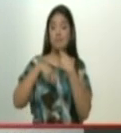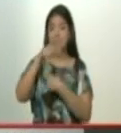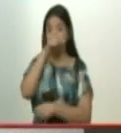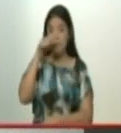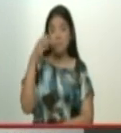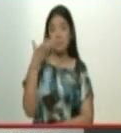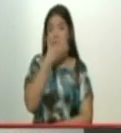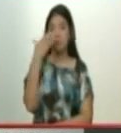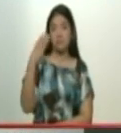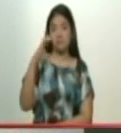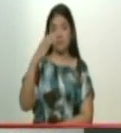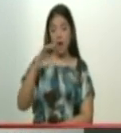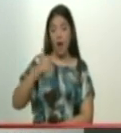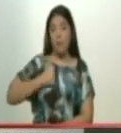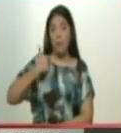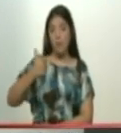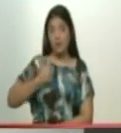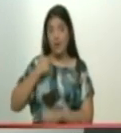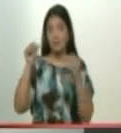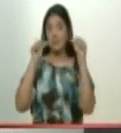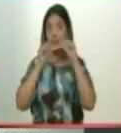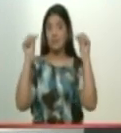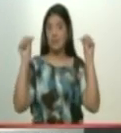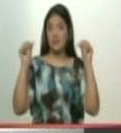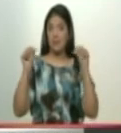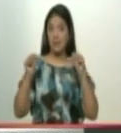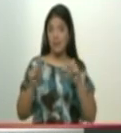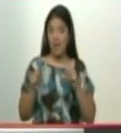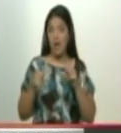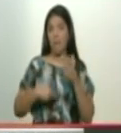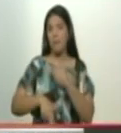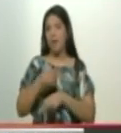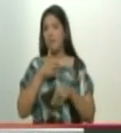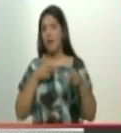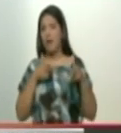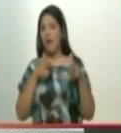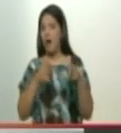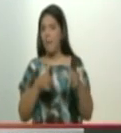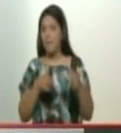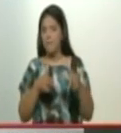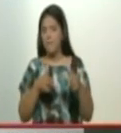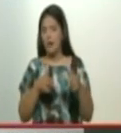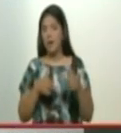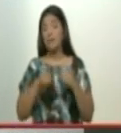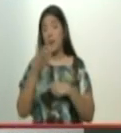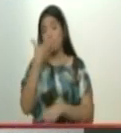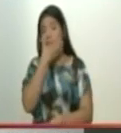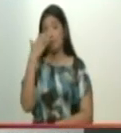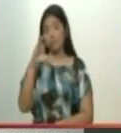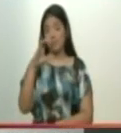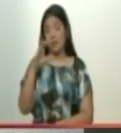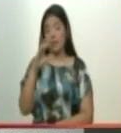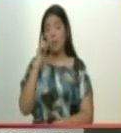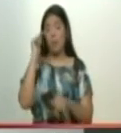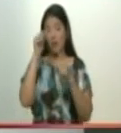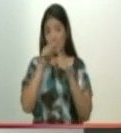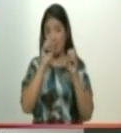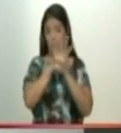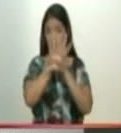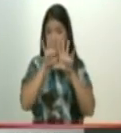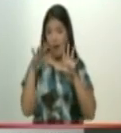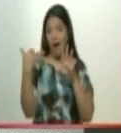paramilitarismo, aprovechándose del sistema del AMPA delincuencial, del AMPA paramilitarizada para sus fines,